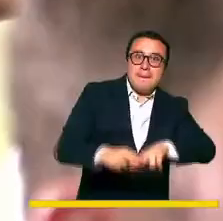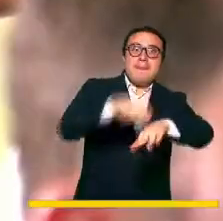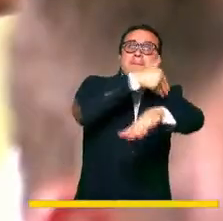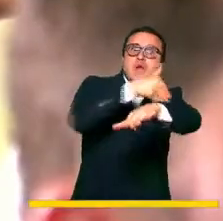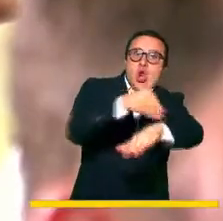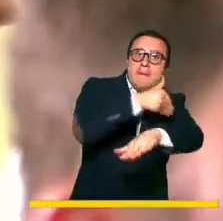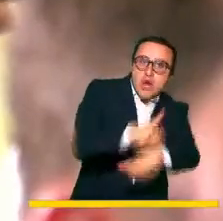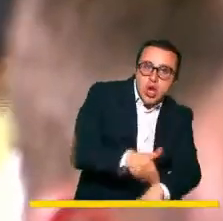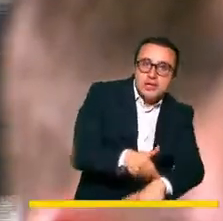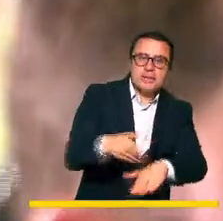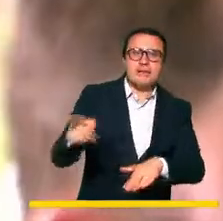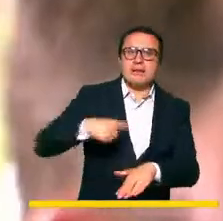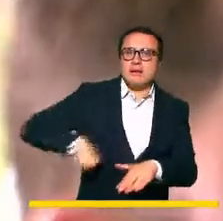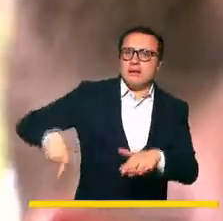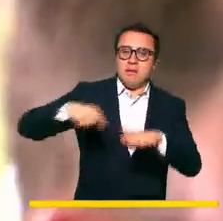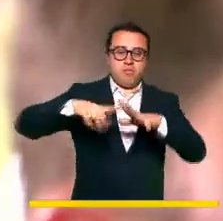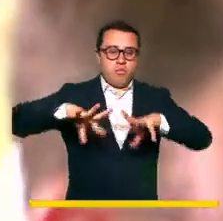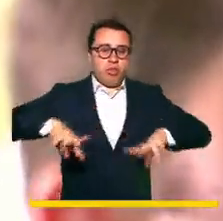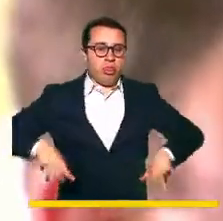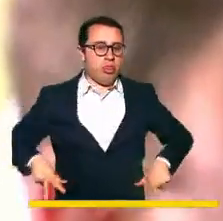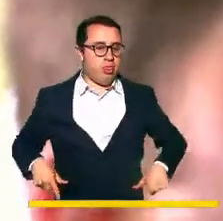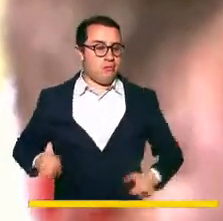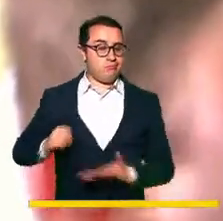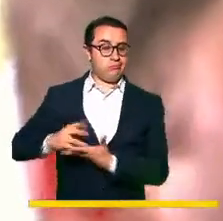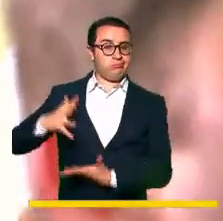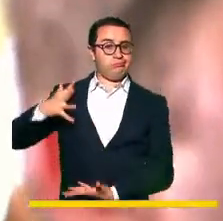presupuesto fueron a parar a sus bolsillos.